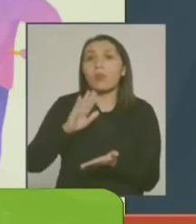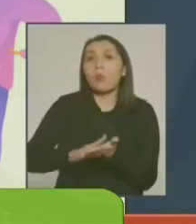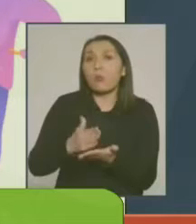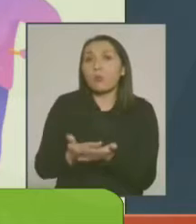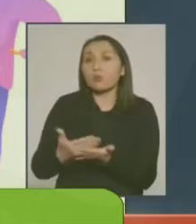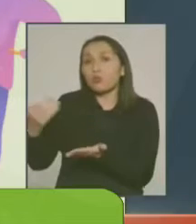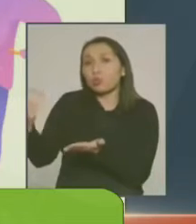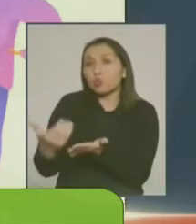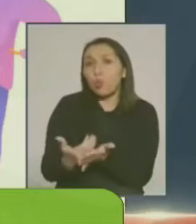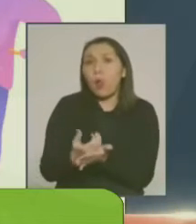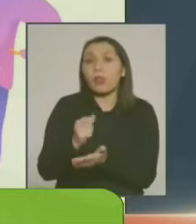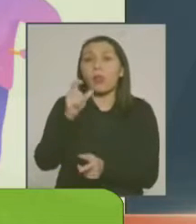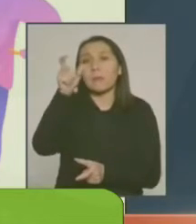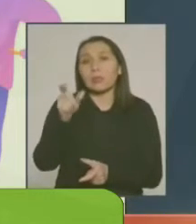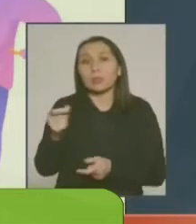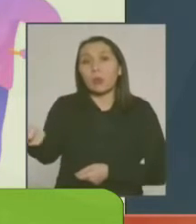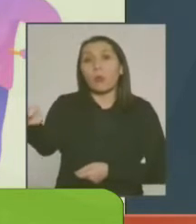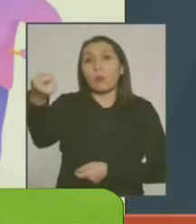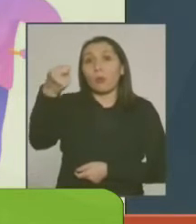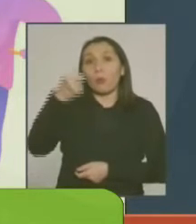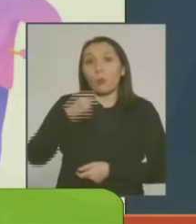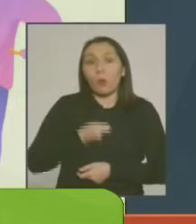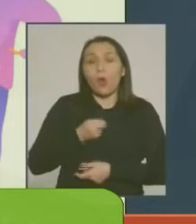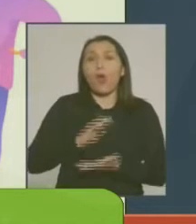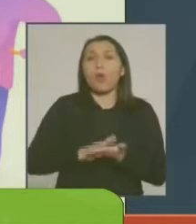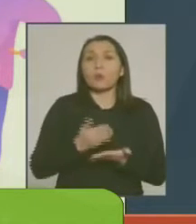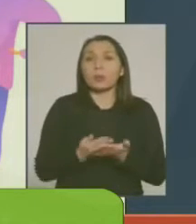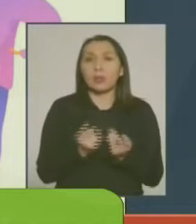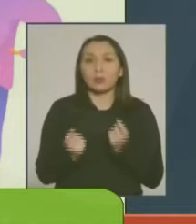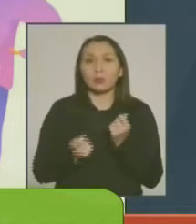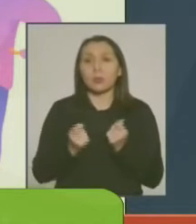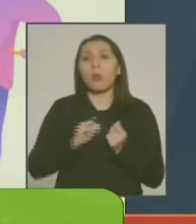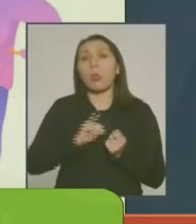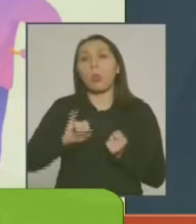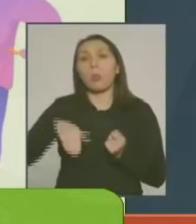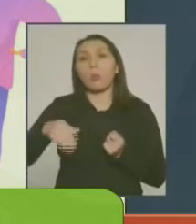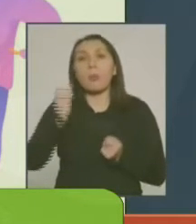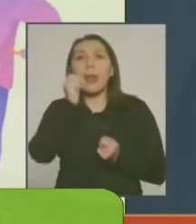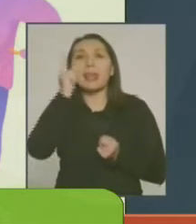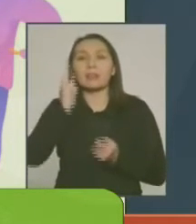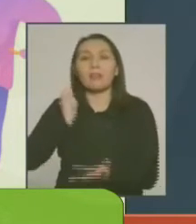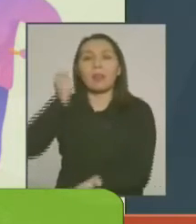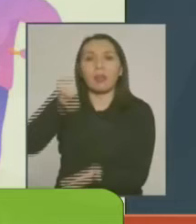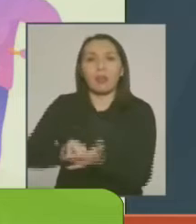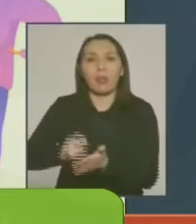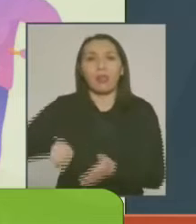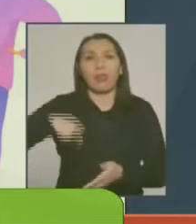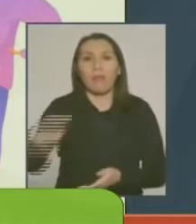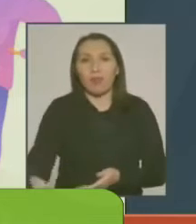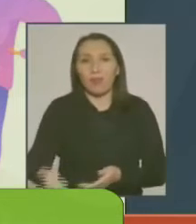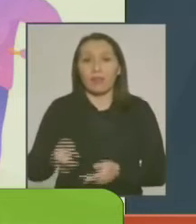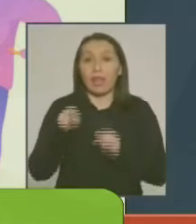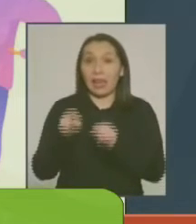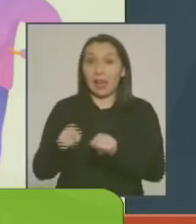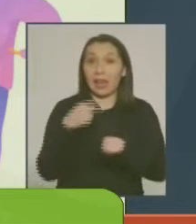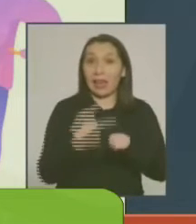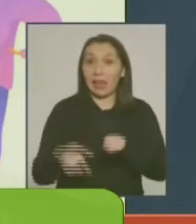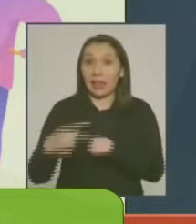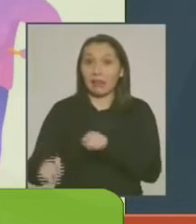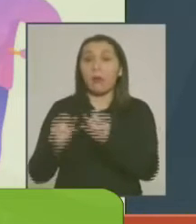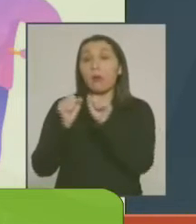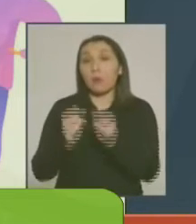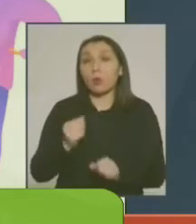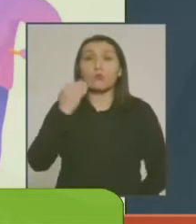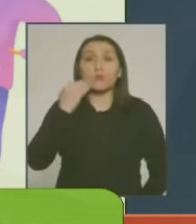un costo de arriendo mayor y también el subsidio sea mayor para poder atender otra de las necesidades de la clase media, como es el pago de los arriendos.